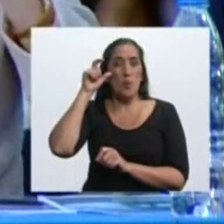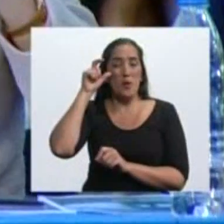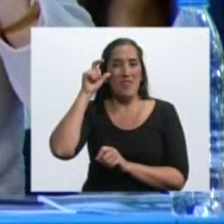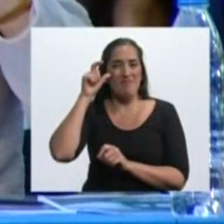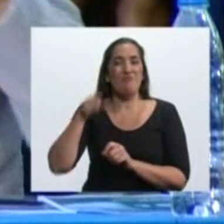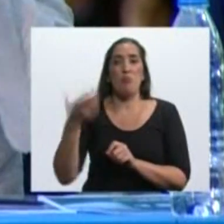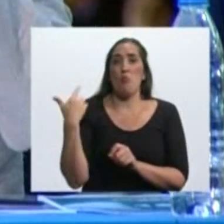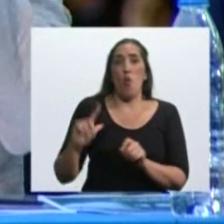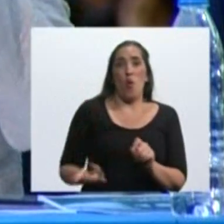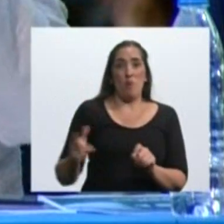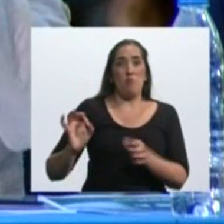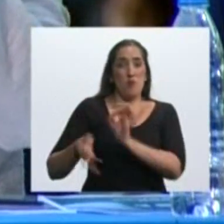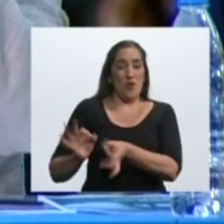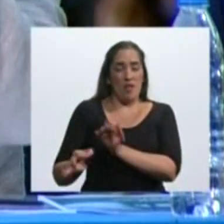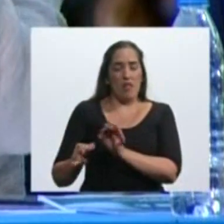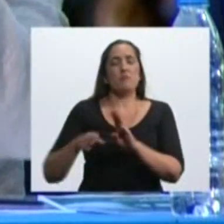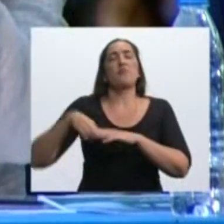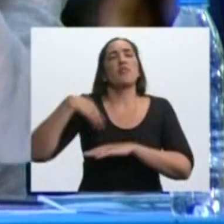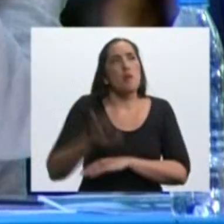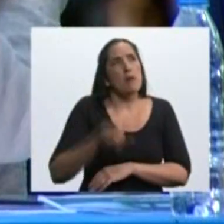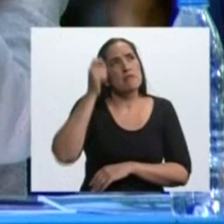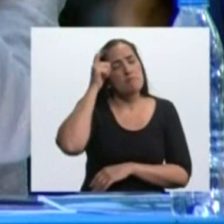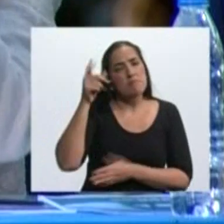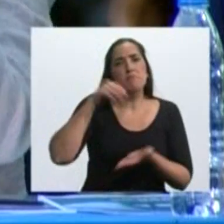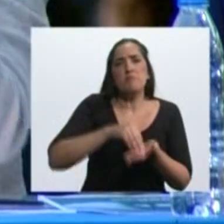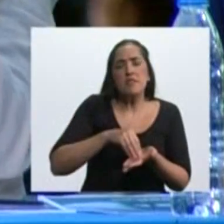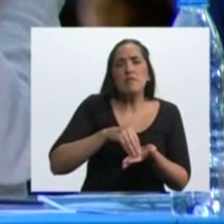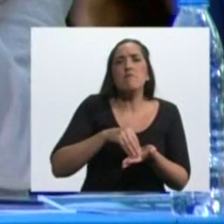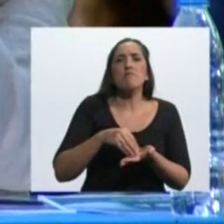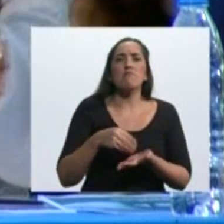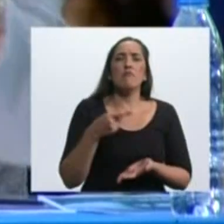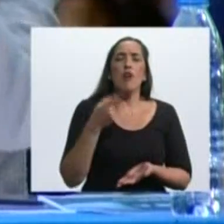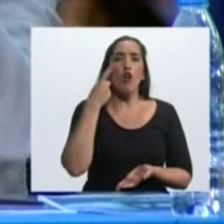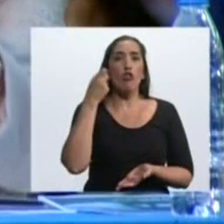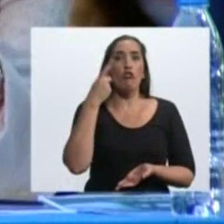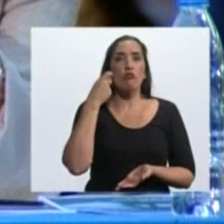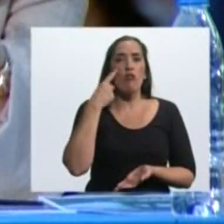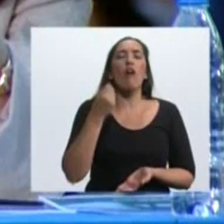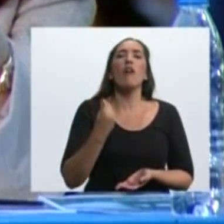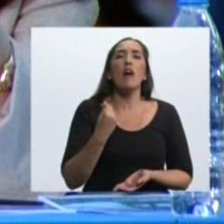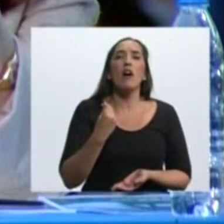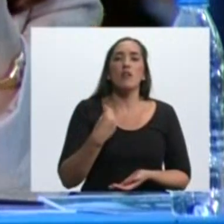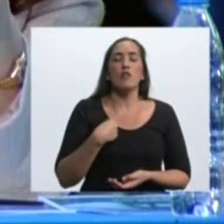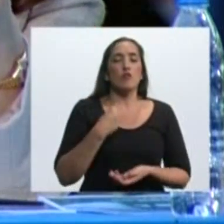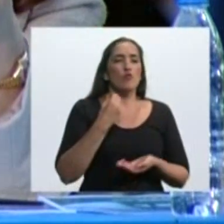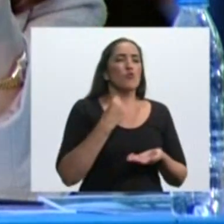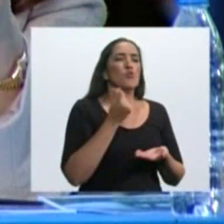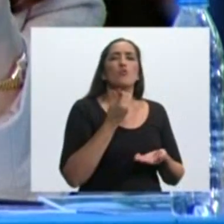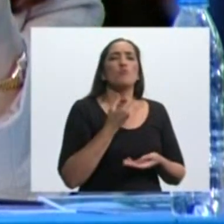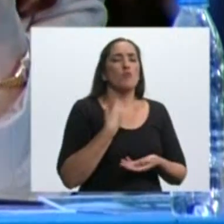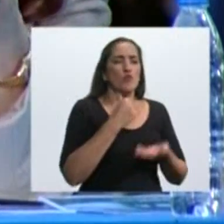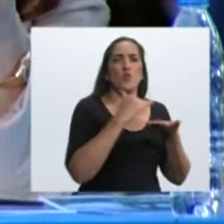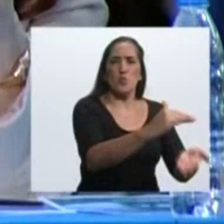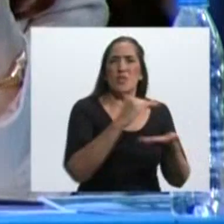Después se nos ocurrió implementar otras cosas, tomar control de los subsidios para ver cuántos